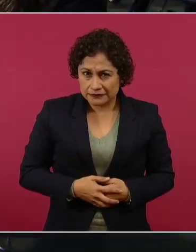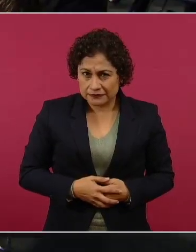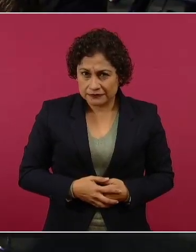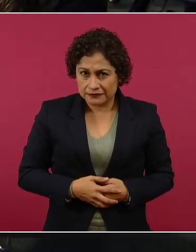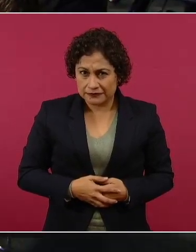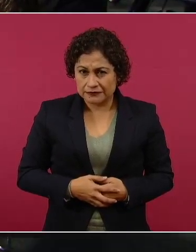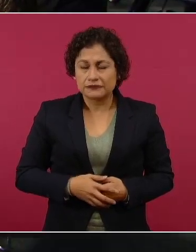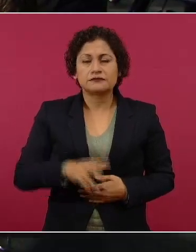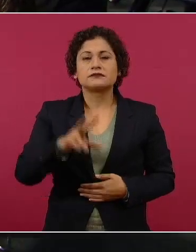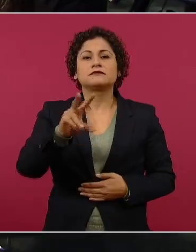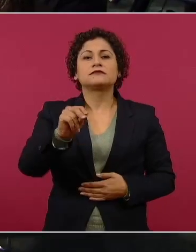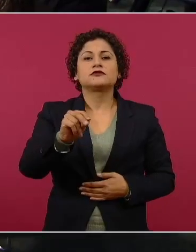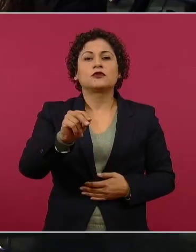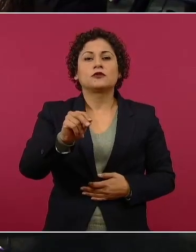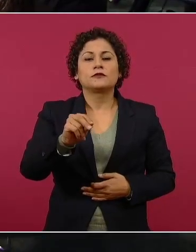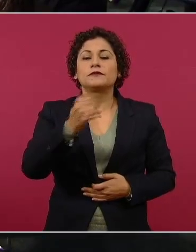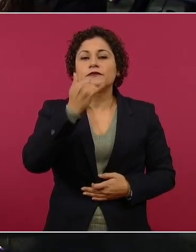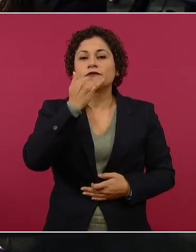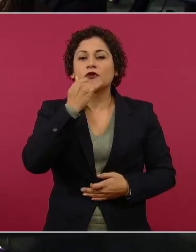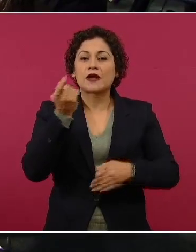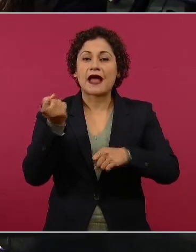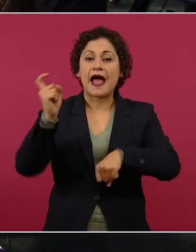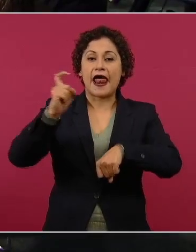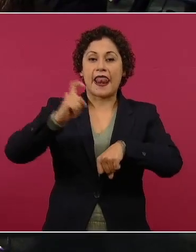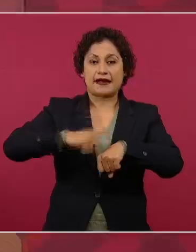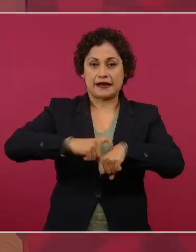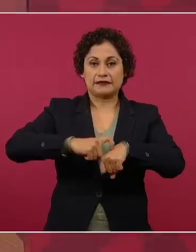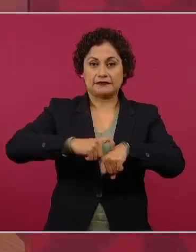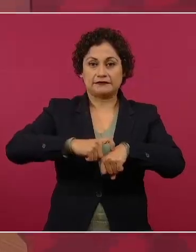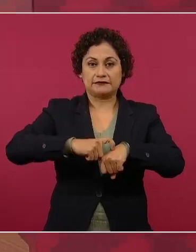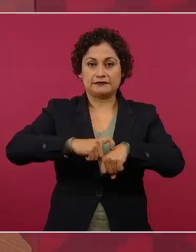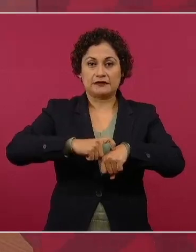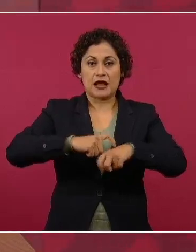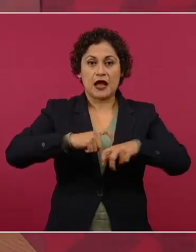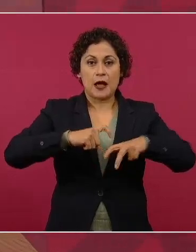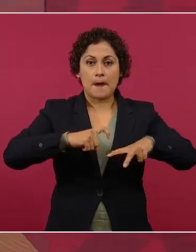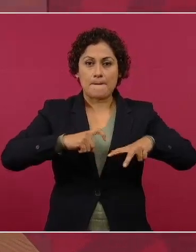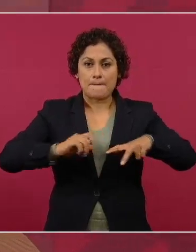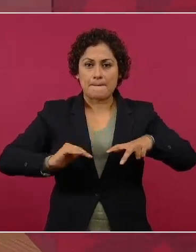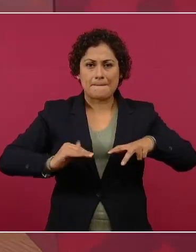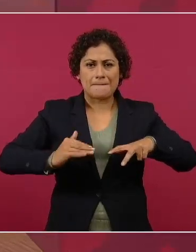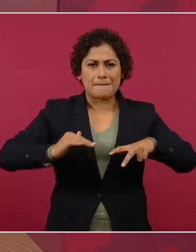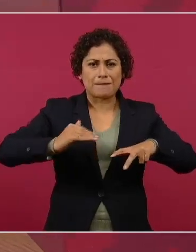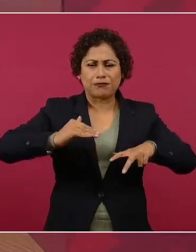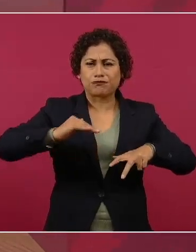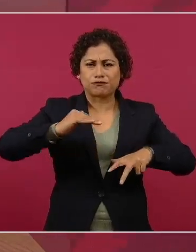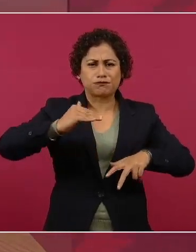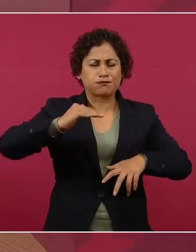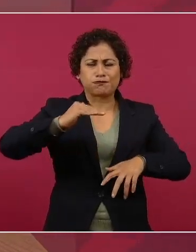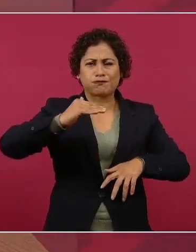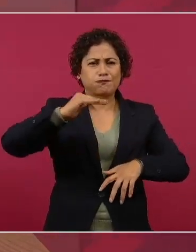se iba a ahogar el alacrán, exactamente. Se iba a ahogar el alacrán.